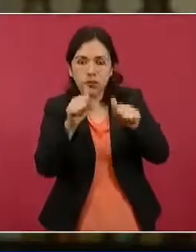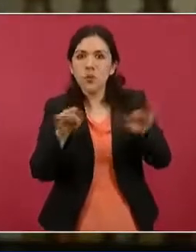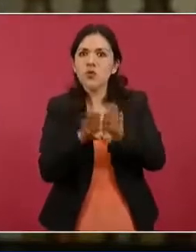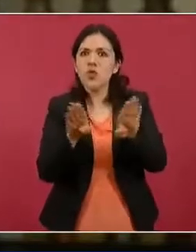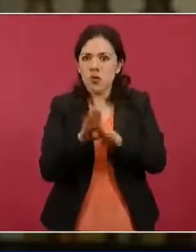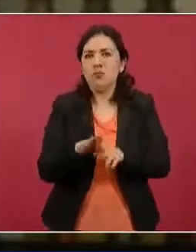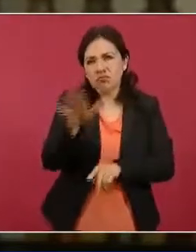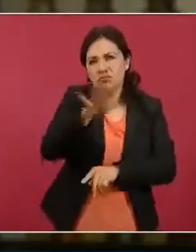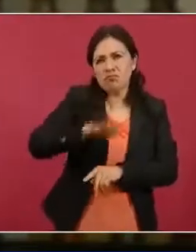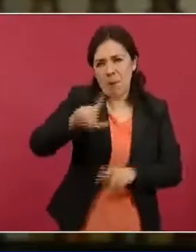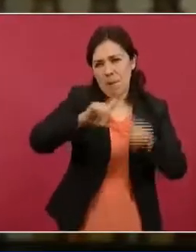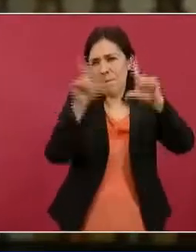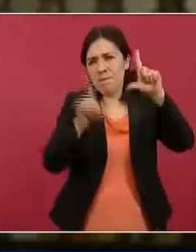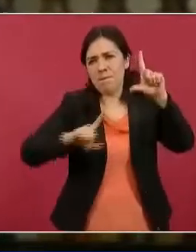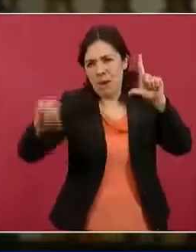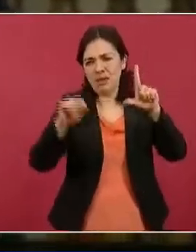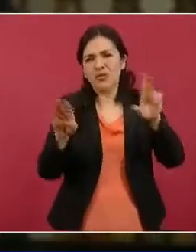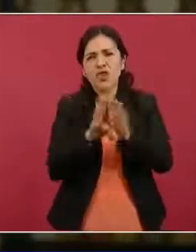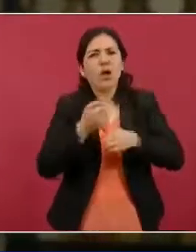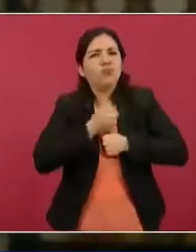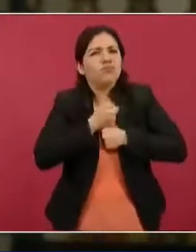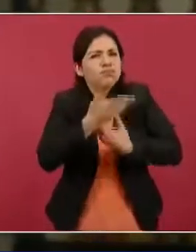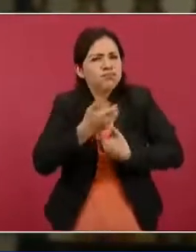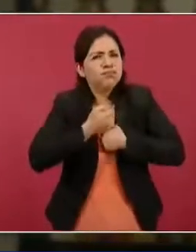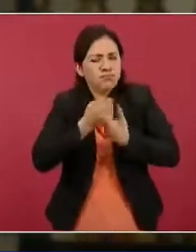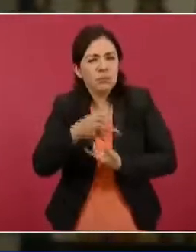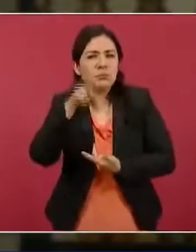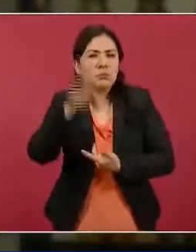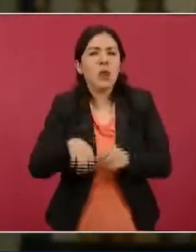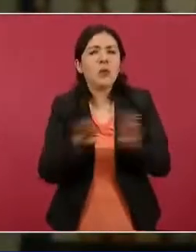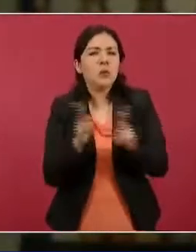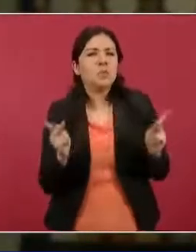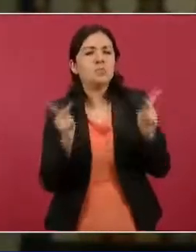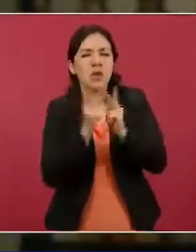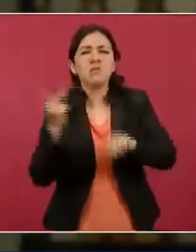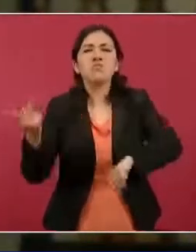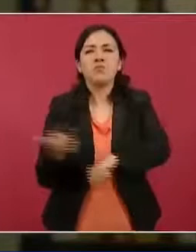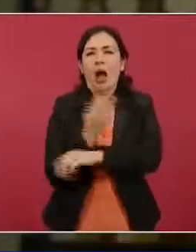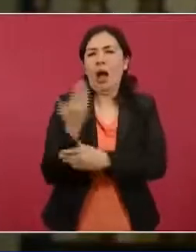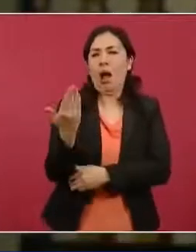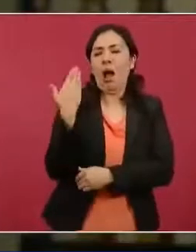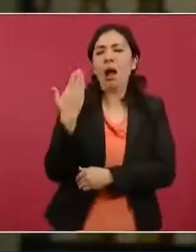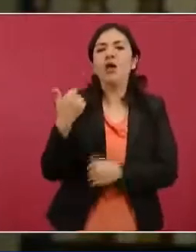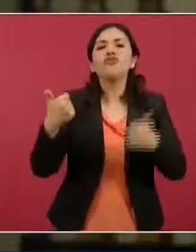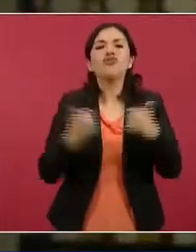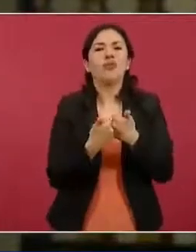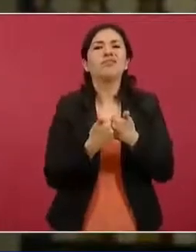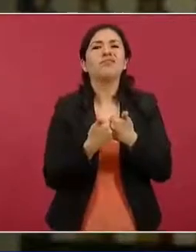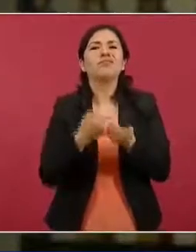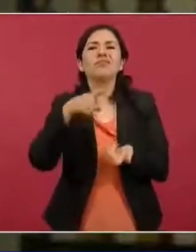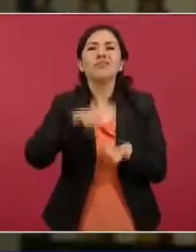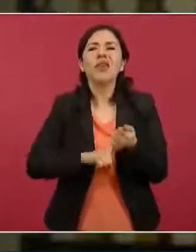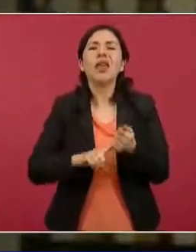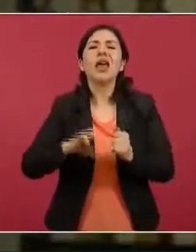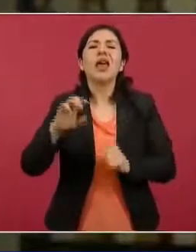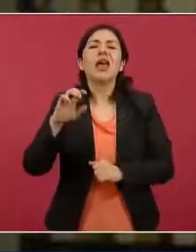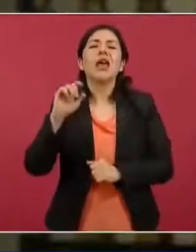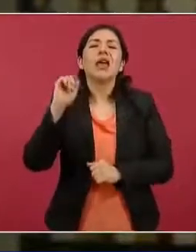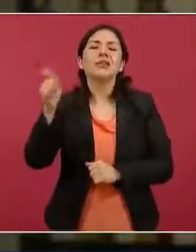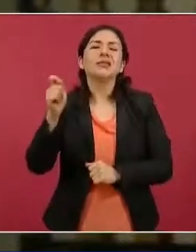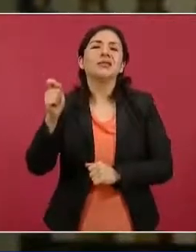manifestaciones, que no revelaciones, porque más bien son una confirmación de lo que pasó, de que hubo un contubernio del entonces